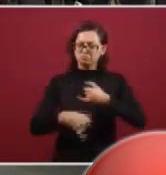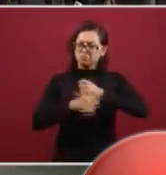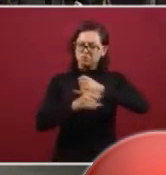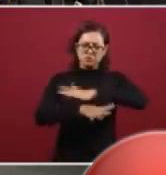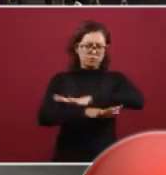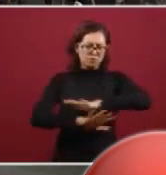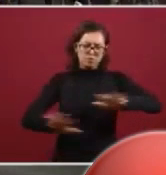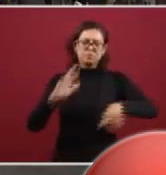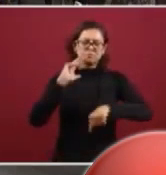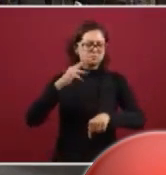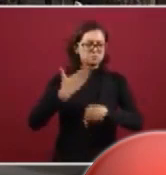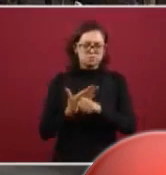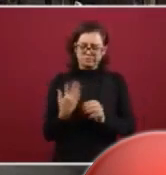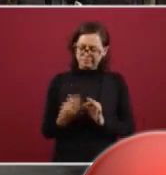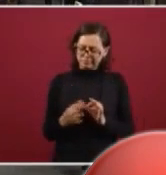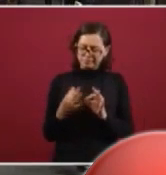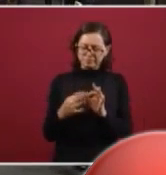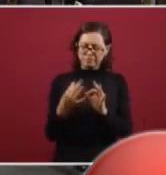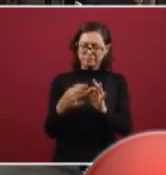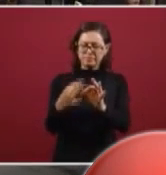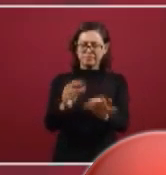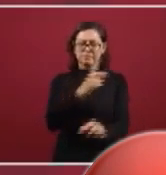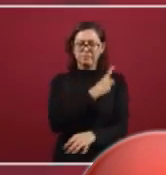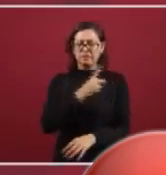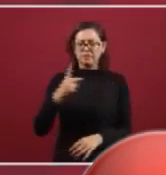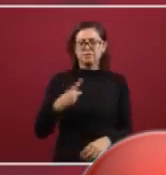nuestra responsabilidad, nuestro deber,